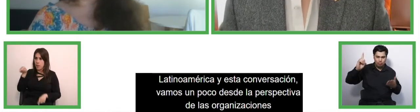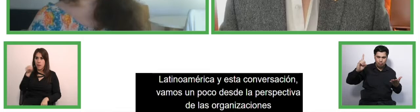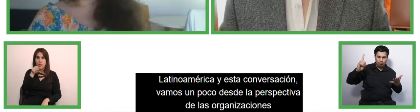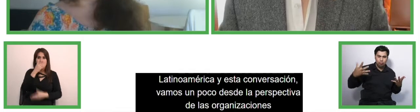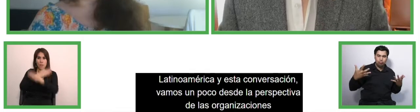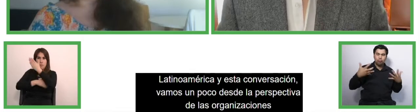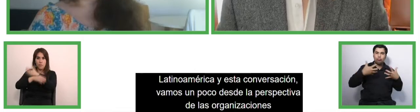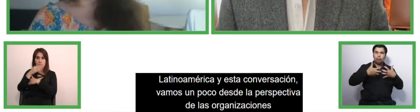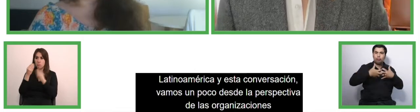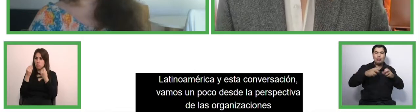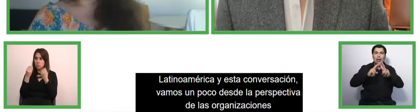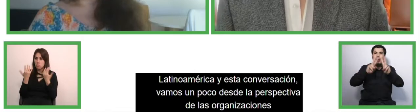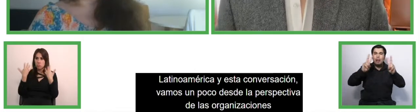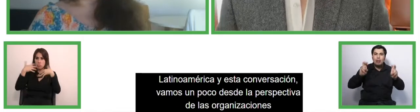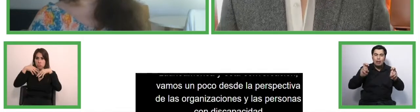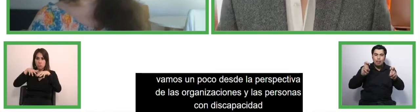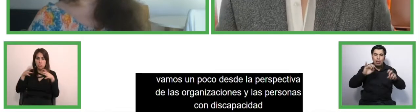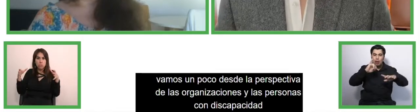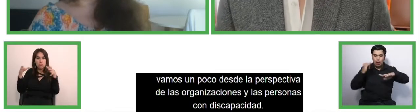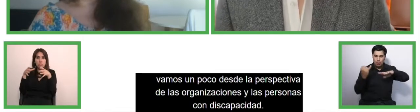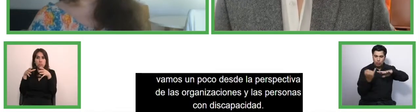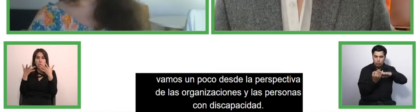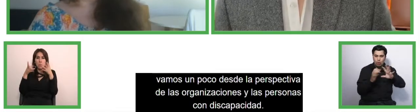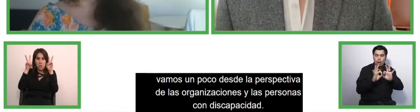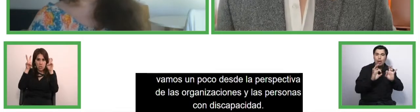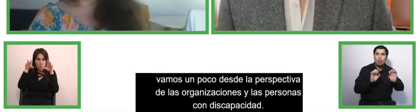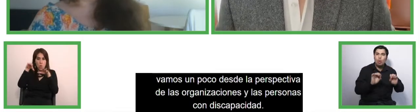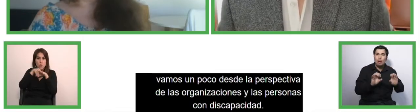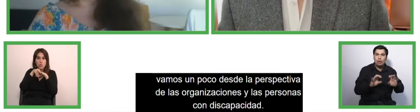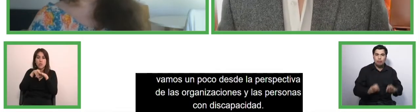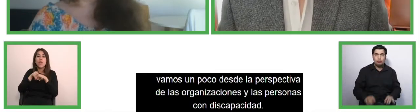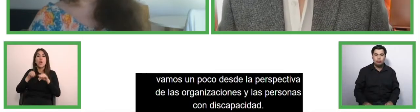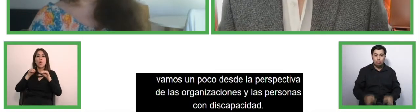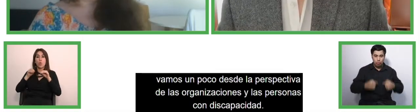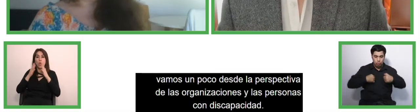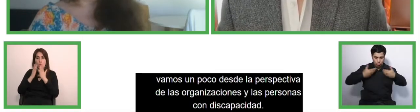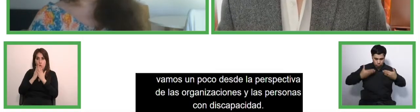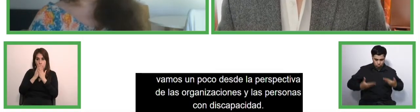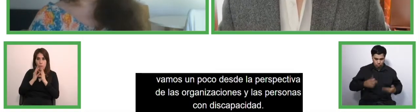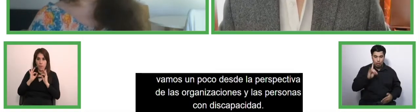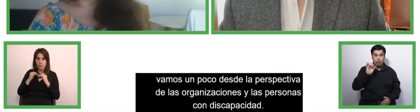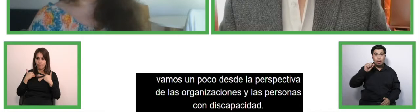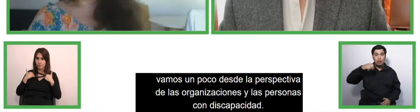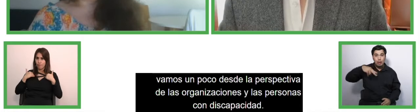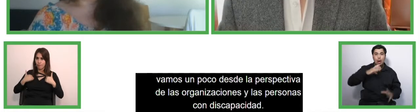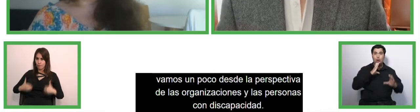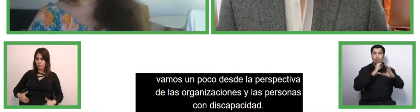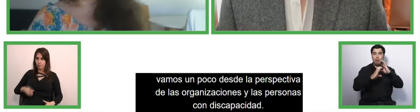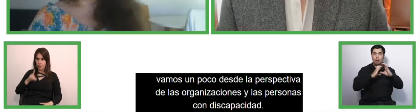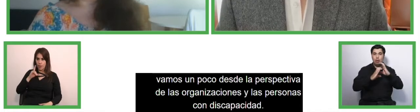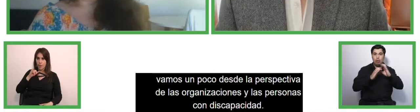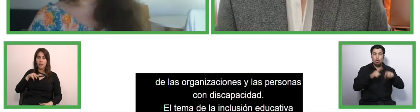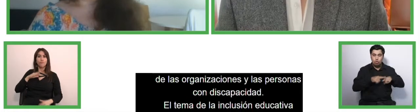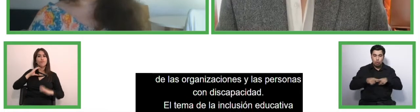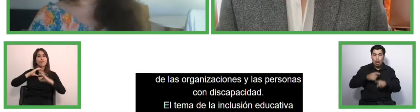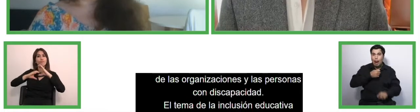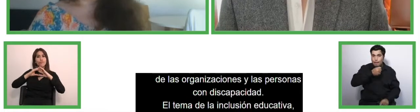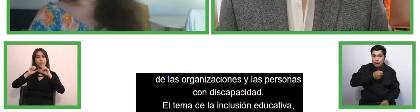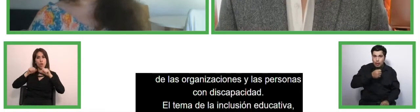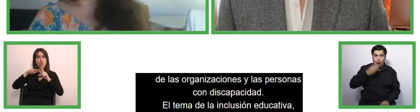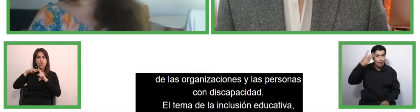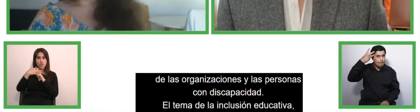la inclusión educativa. Soy Dian Lerman, comunicador social periodista, magíster en